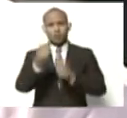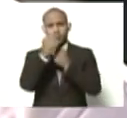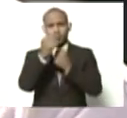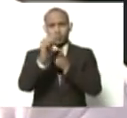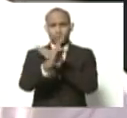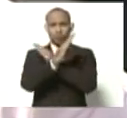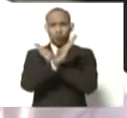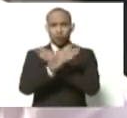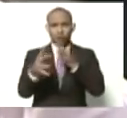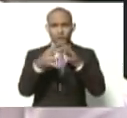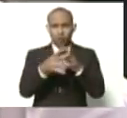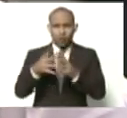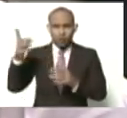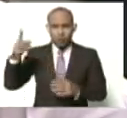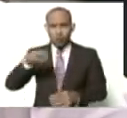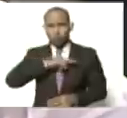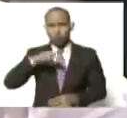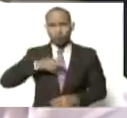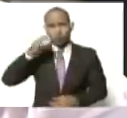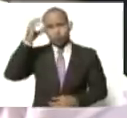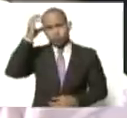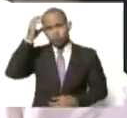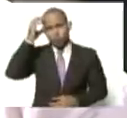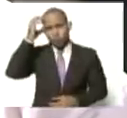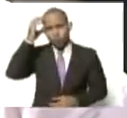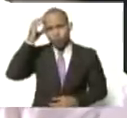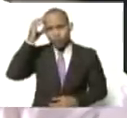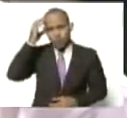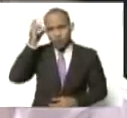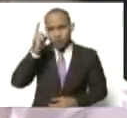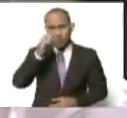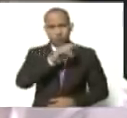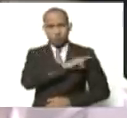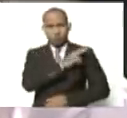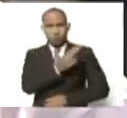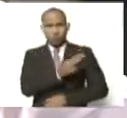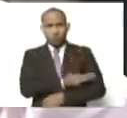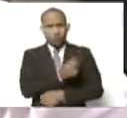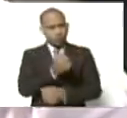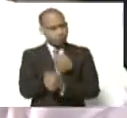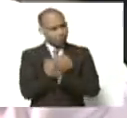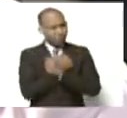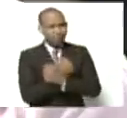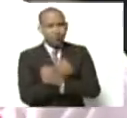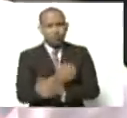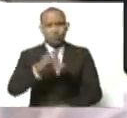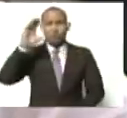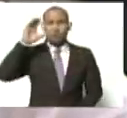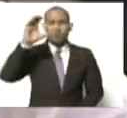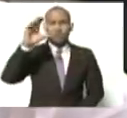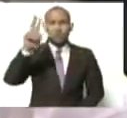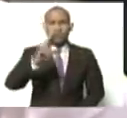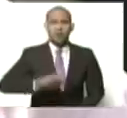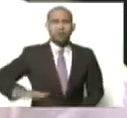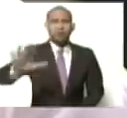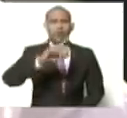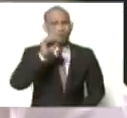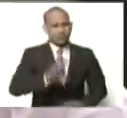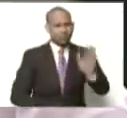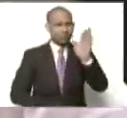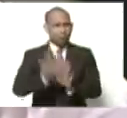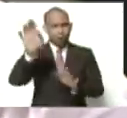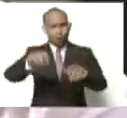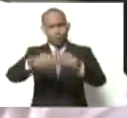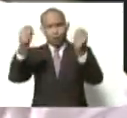la capacidad que tiene el pueblo con conciencia, con fuerza y con mucho amor por la patria, de superar esas dificultades y de